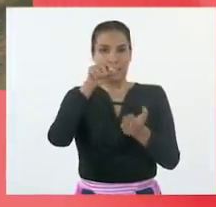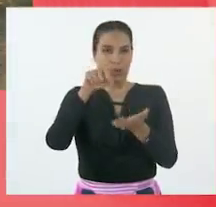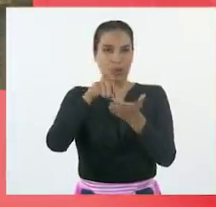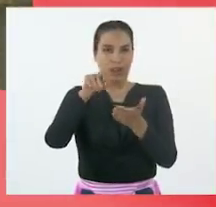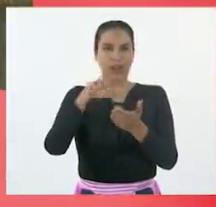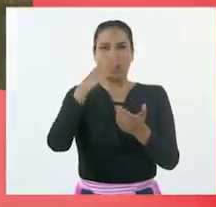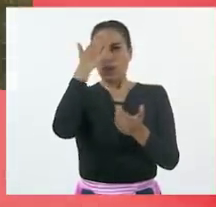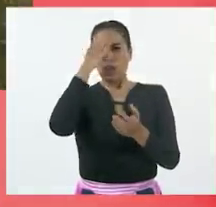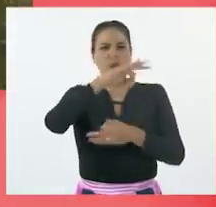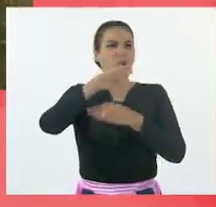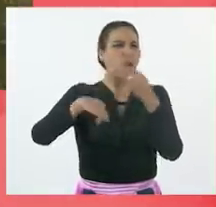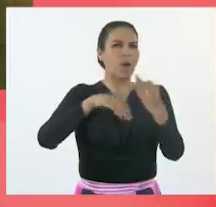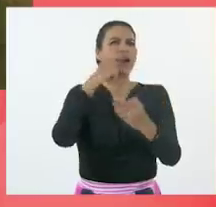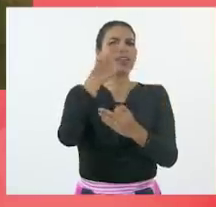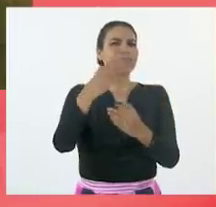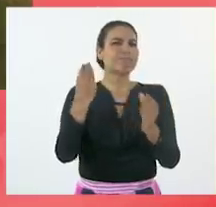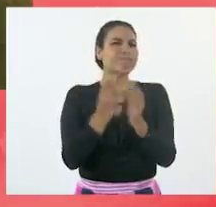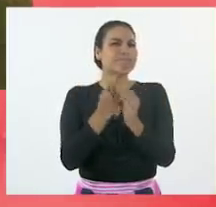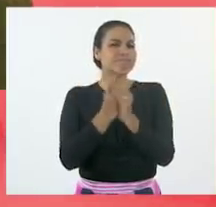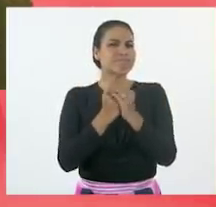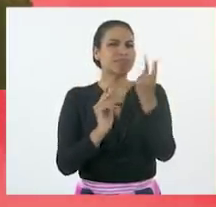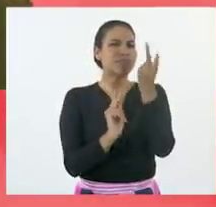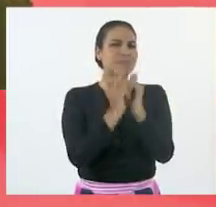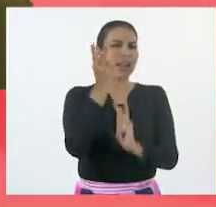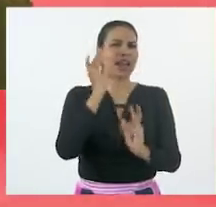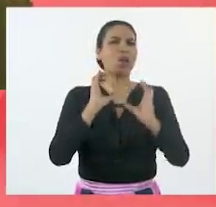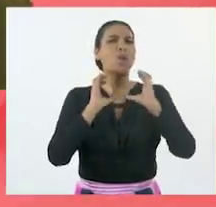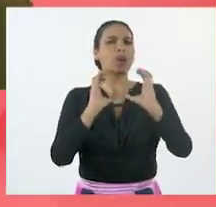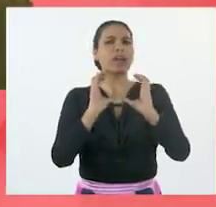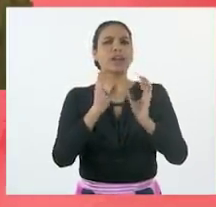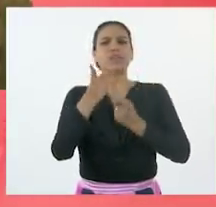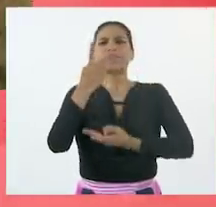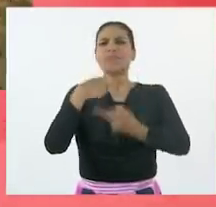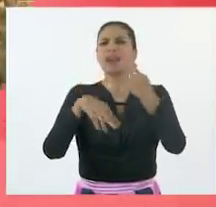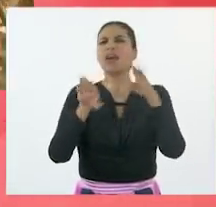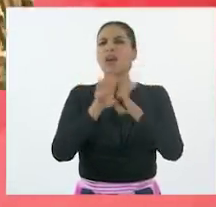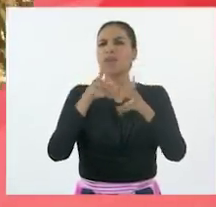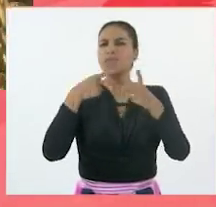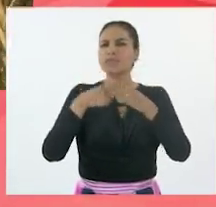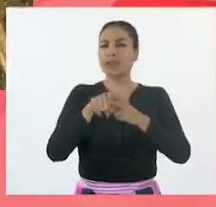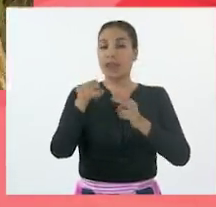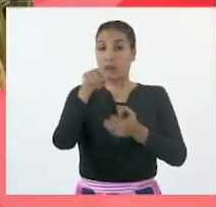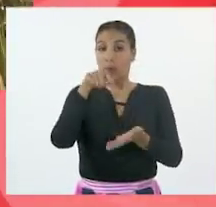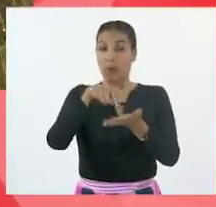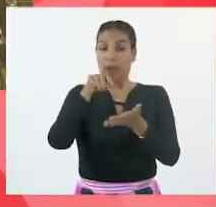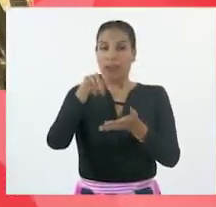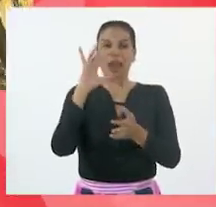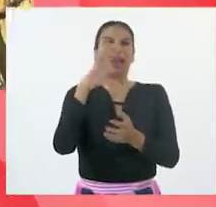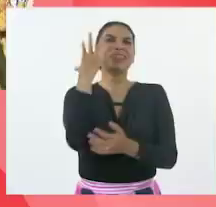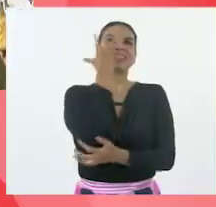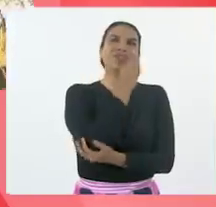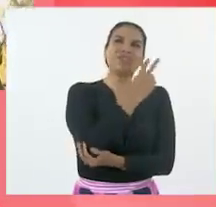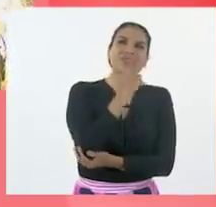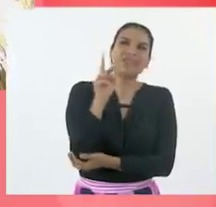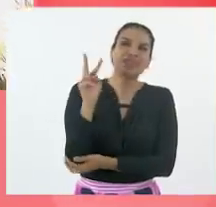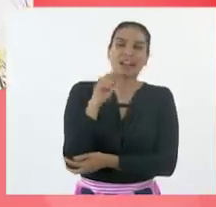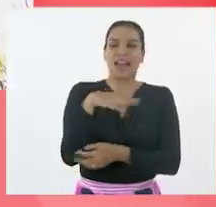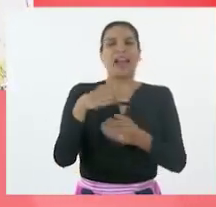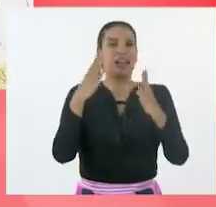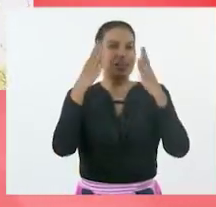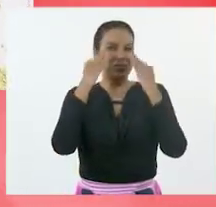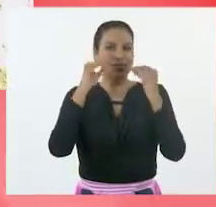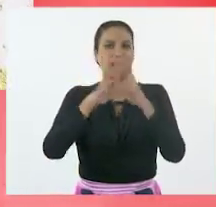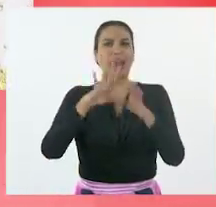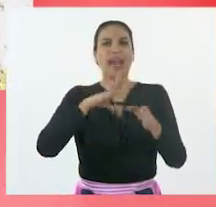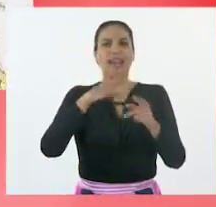conoceremos todo acerca de las plantas, sus cuidados y origen. Es un sitio que, más allá de su belleza, nos enseñará la